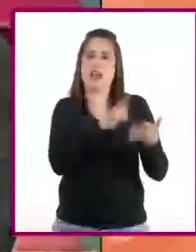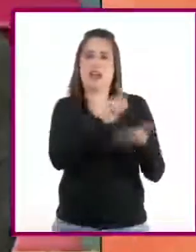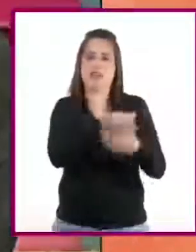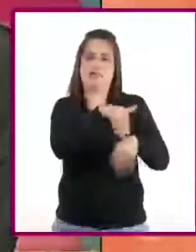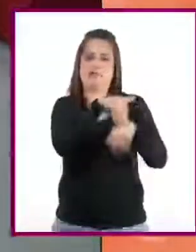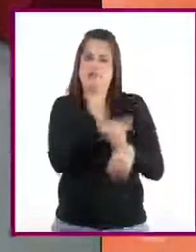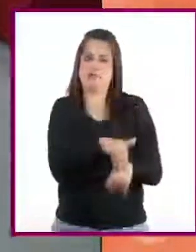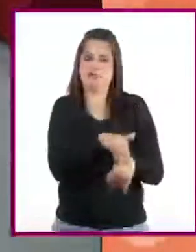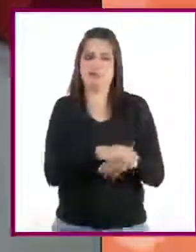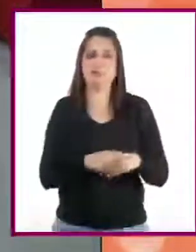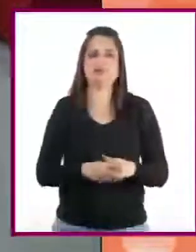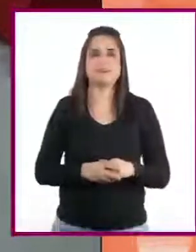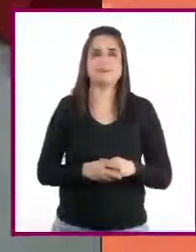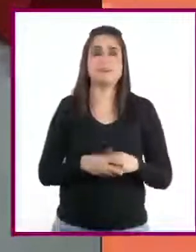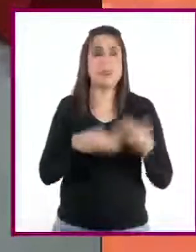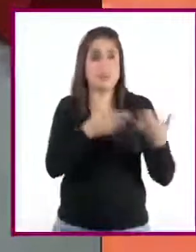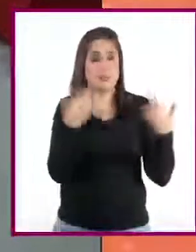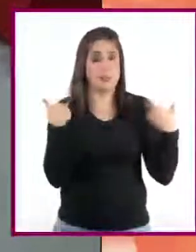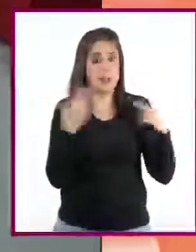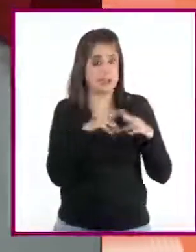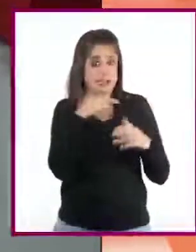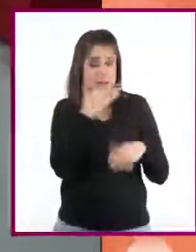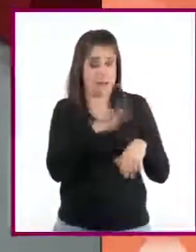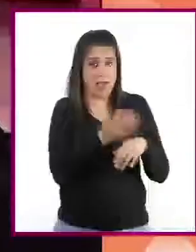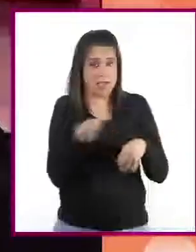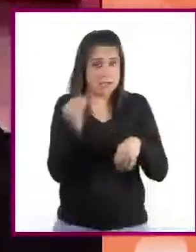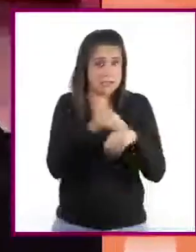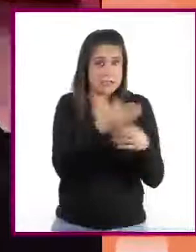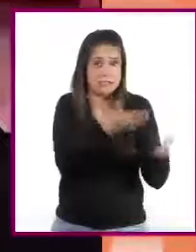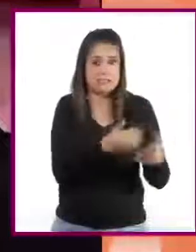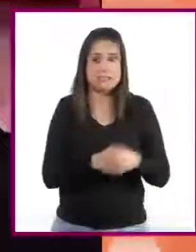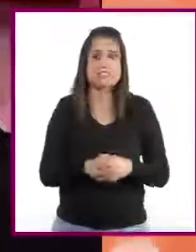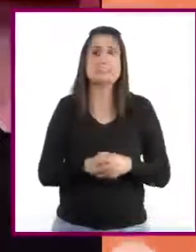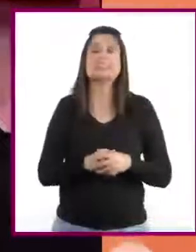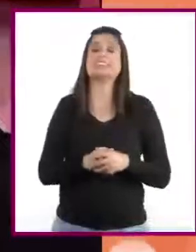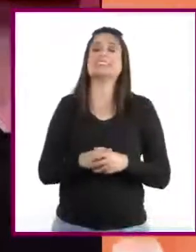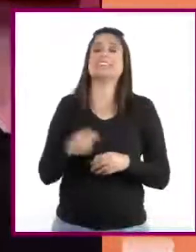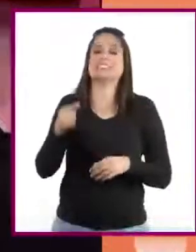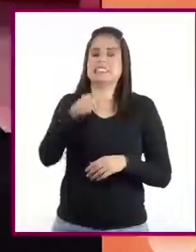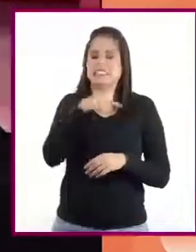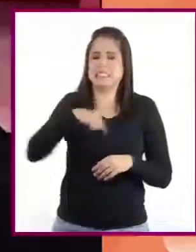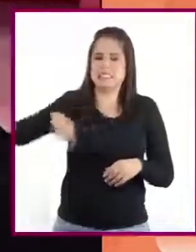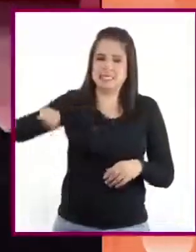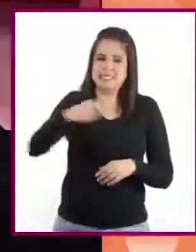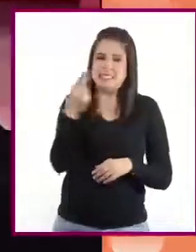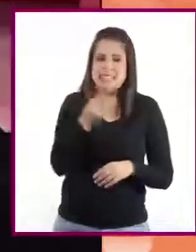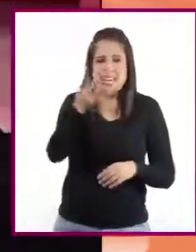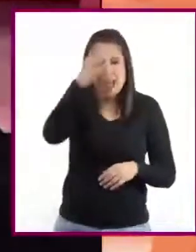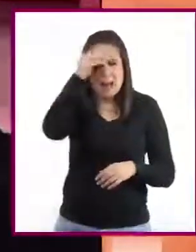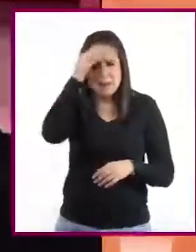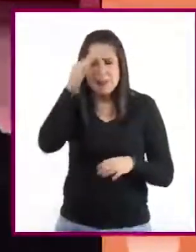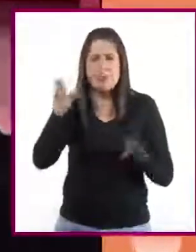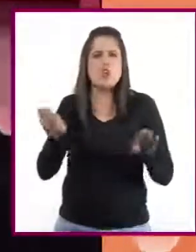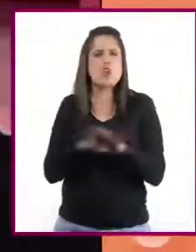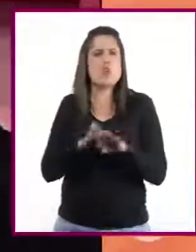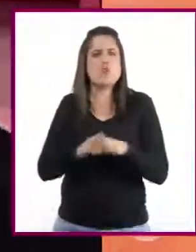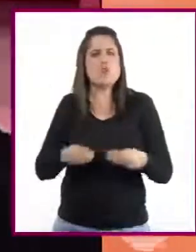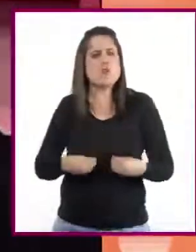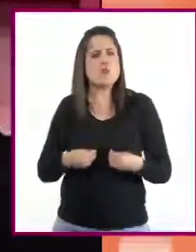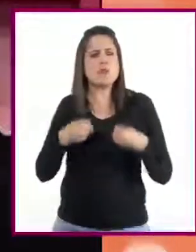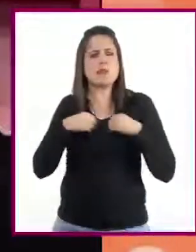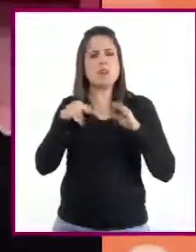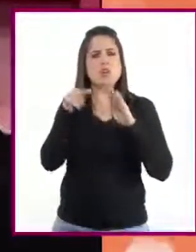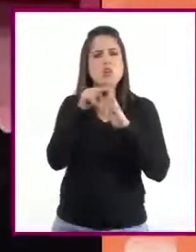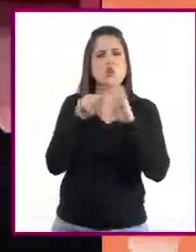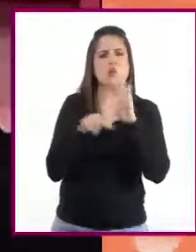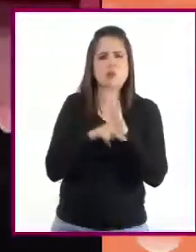Muchas gracias. Maestra, ¿le gustaría añadir algo? O sea, necesitamos aprender a vivir las